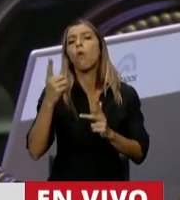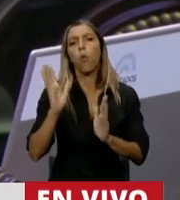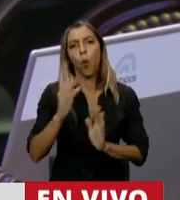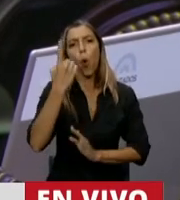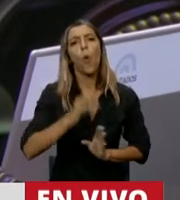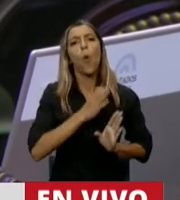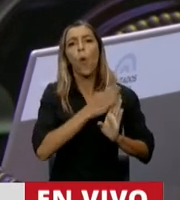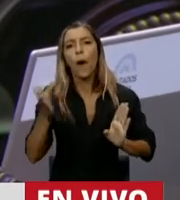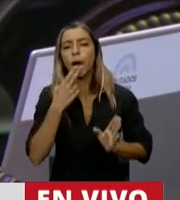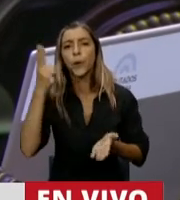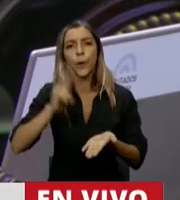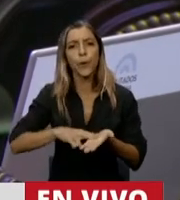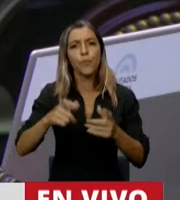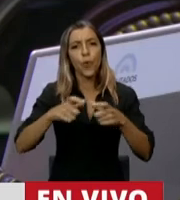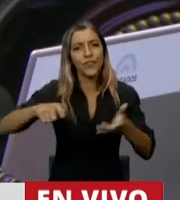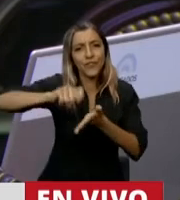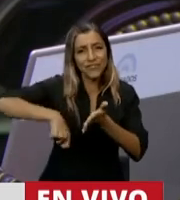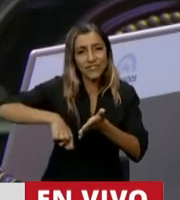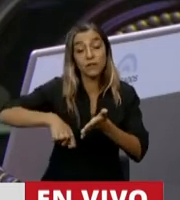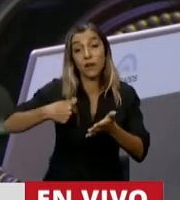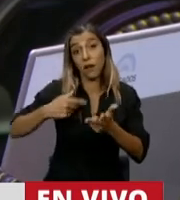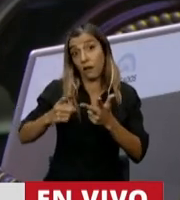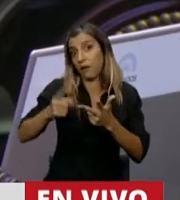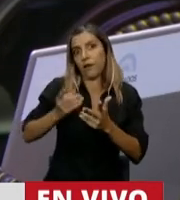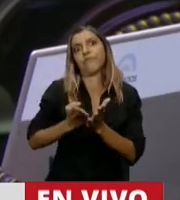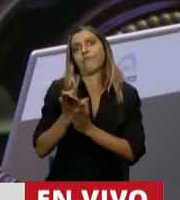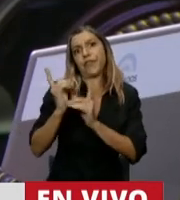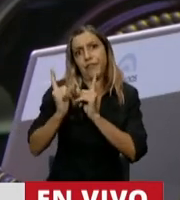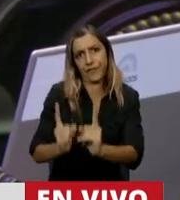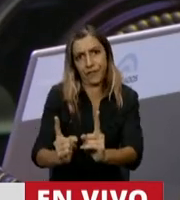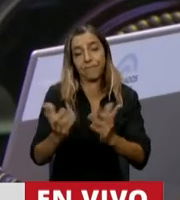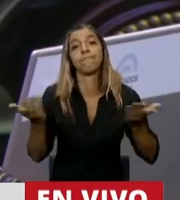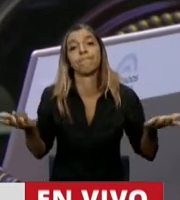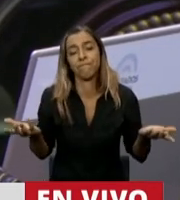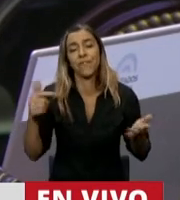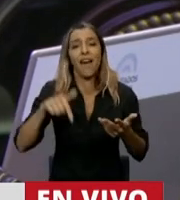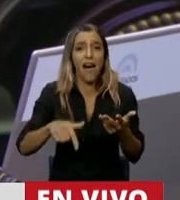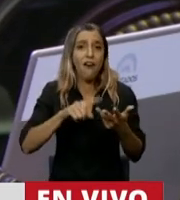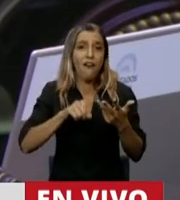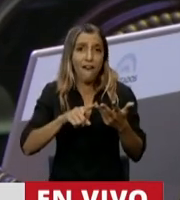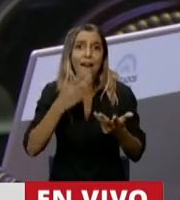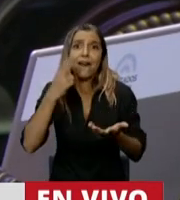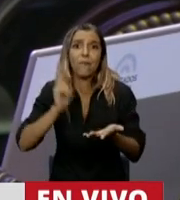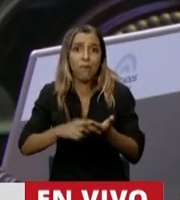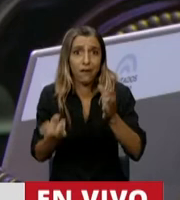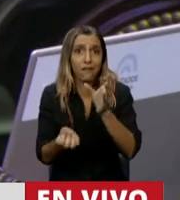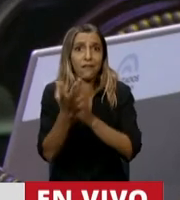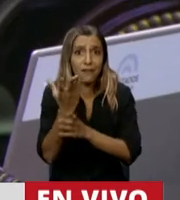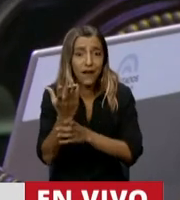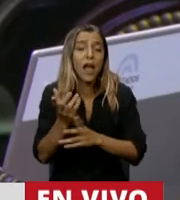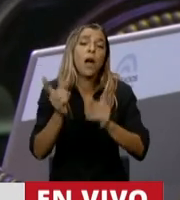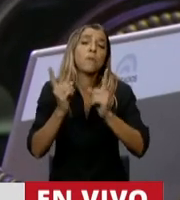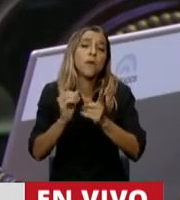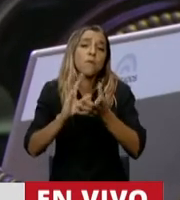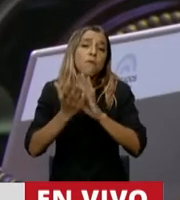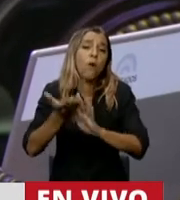instauró el impuesto al cheque. Así que estamos en presencia a la creación de un impuesto que, con los mismos